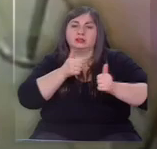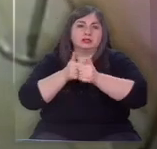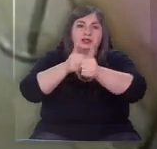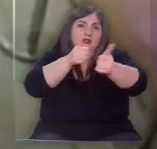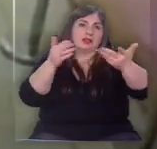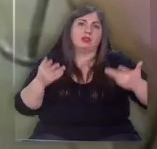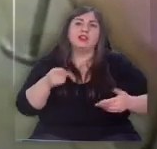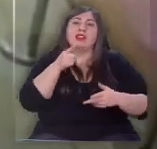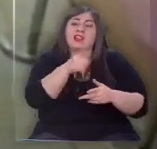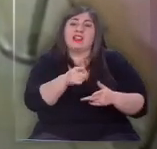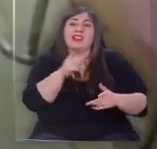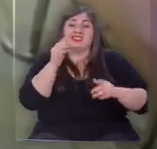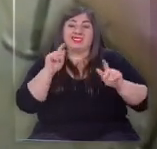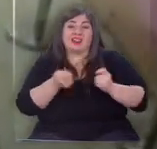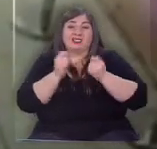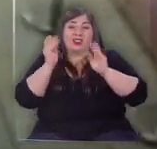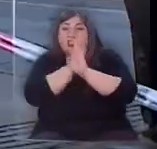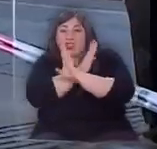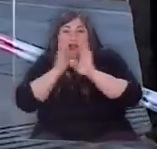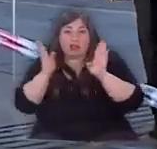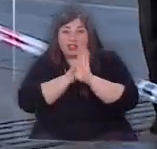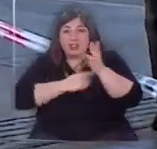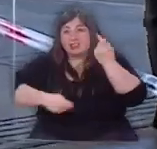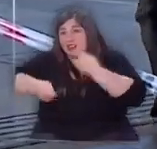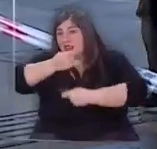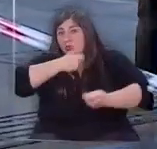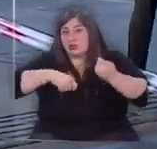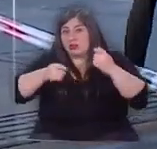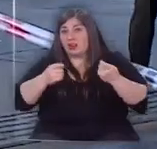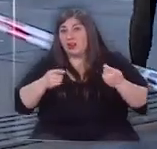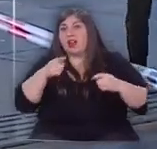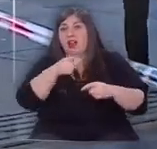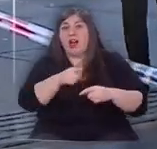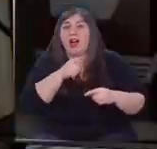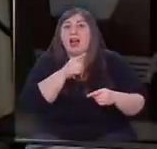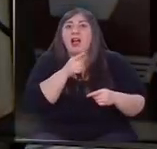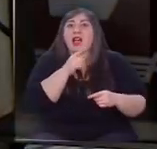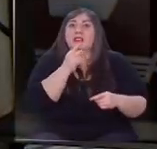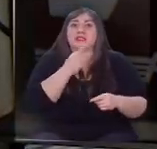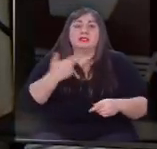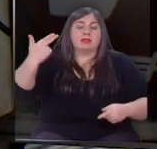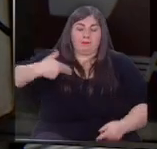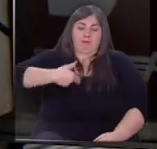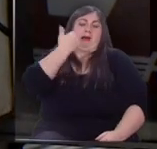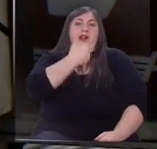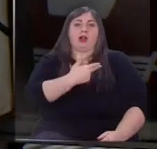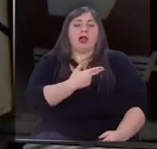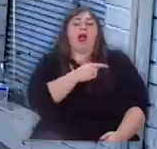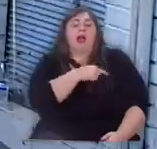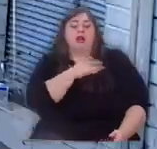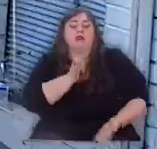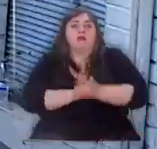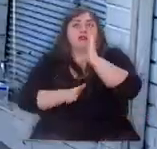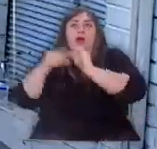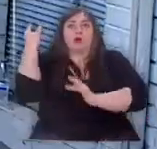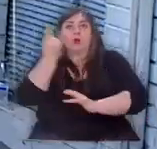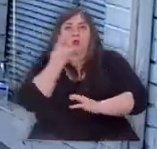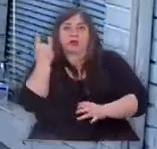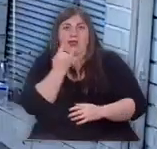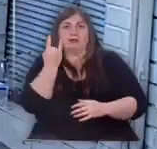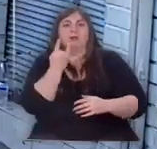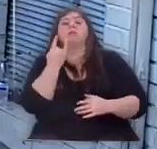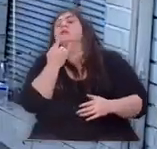El imputado intentó esconderse en un local comercial donde fue agredido e incluso se disparó, siendo trasladado a urgencia hasta un